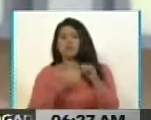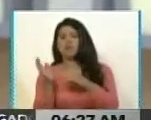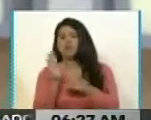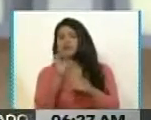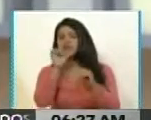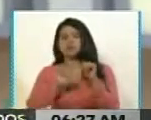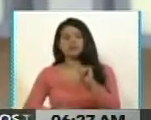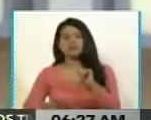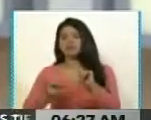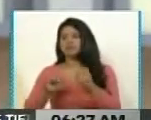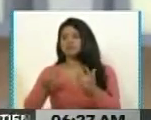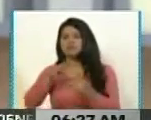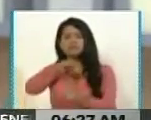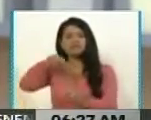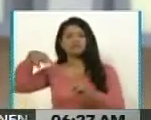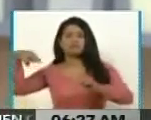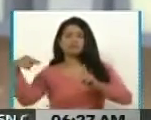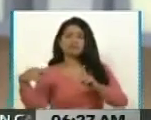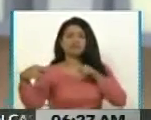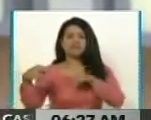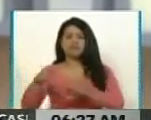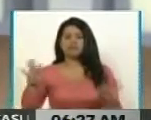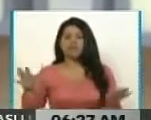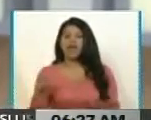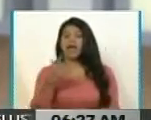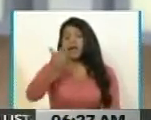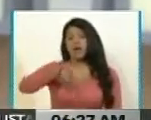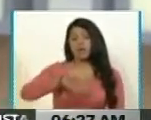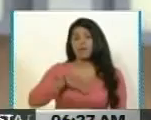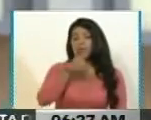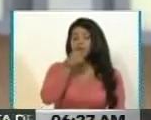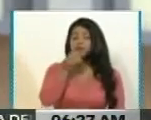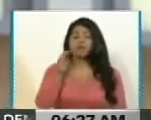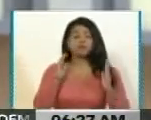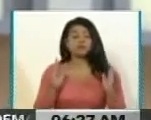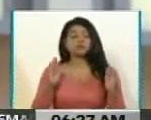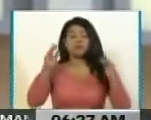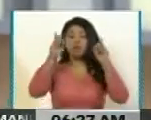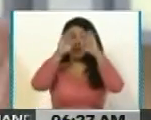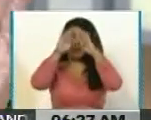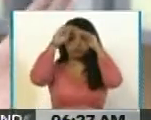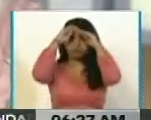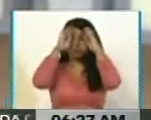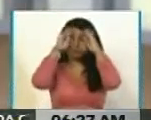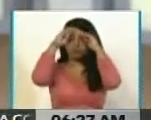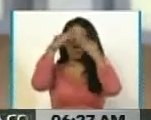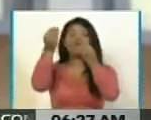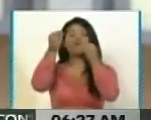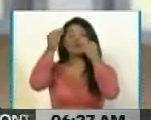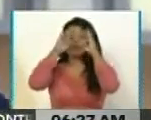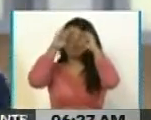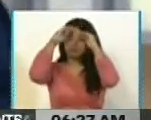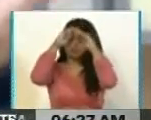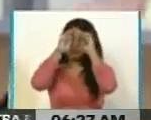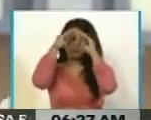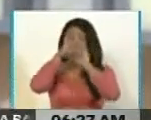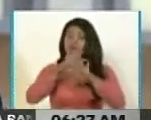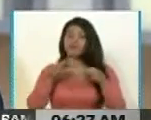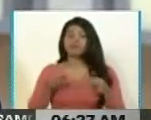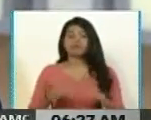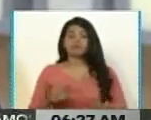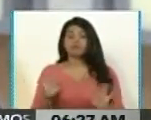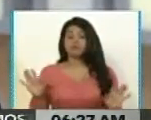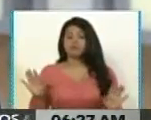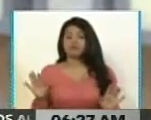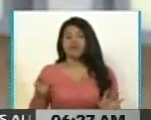otros esquemas. Creo que a nosotros muchas veces nos limita la formación profesional, los formatos